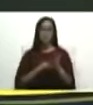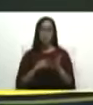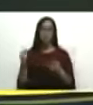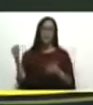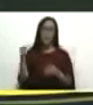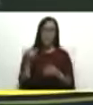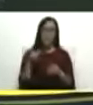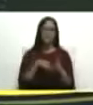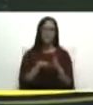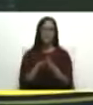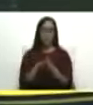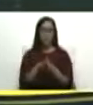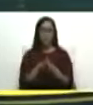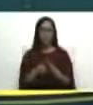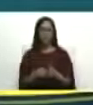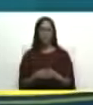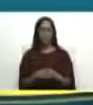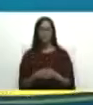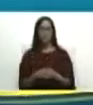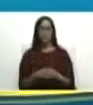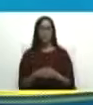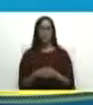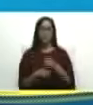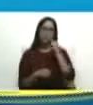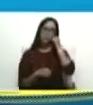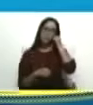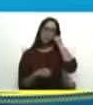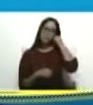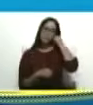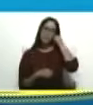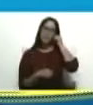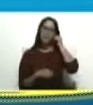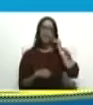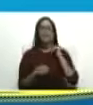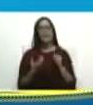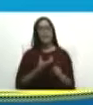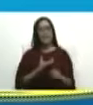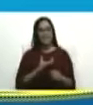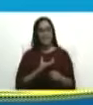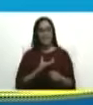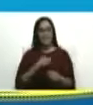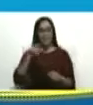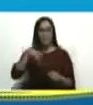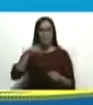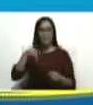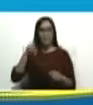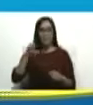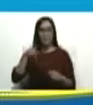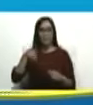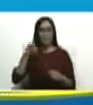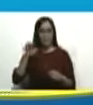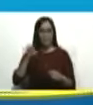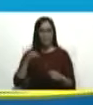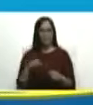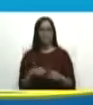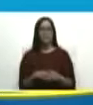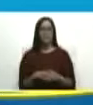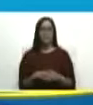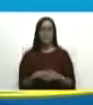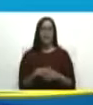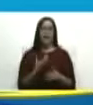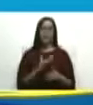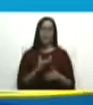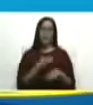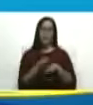desarrollo relativo. El alcalde Pepe Rangel, José Vicente Rangel, mejor conocido como el Pepe, alcalde